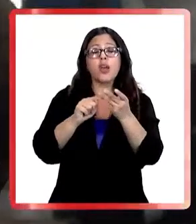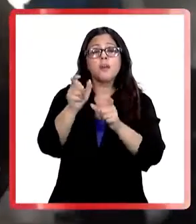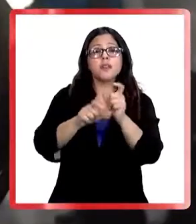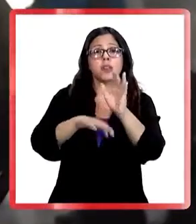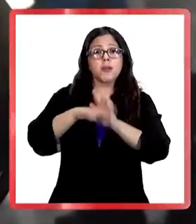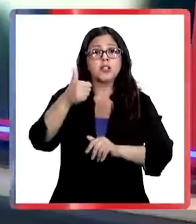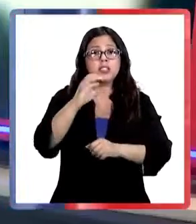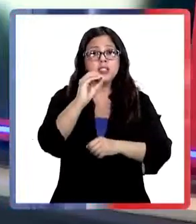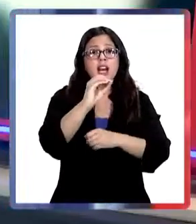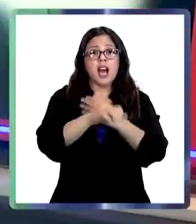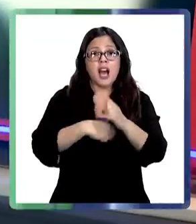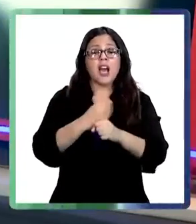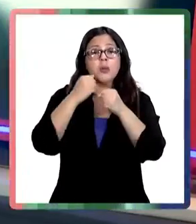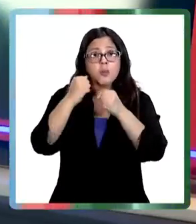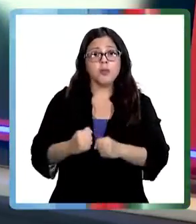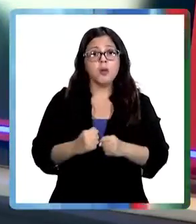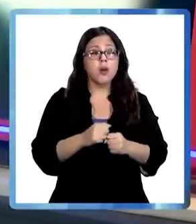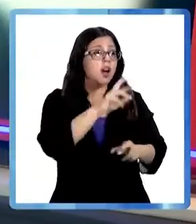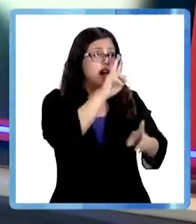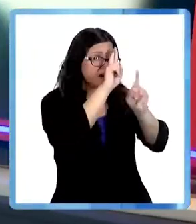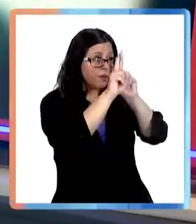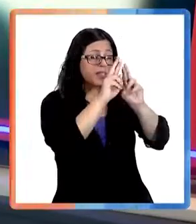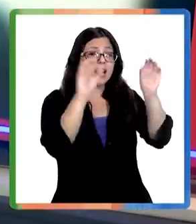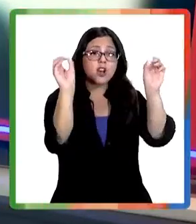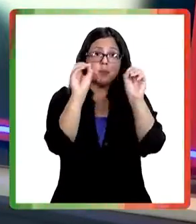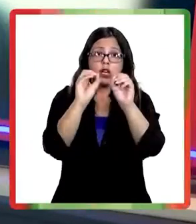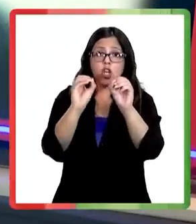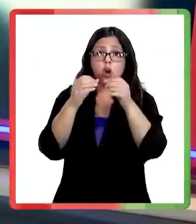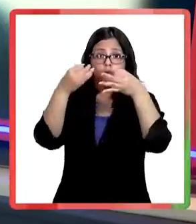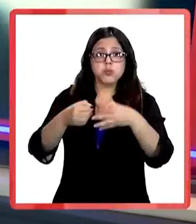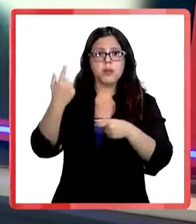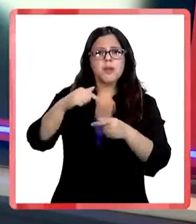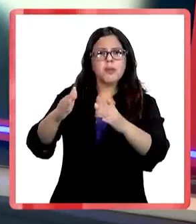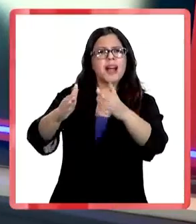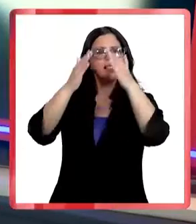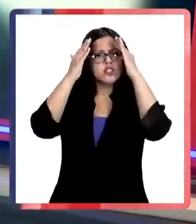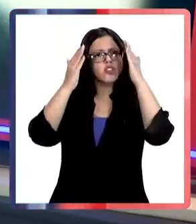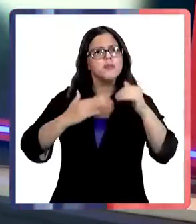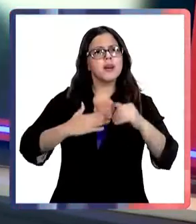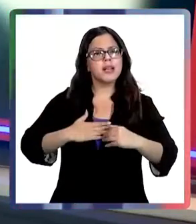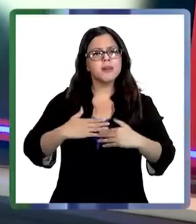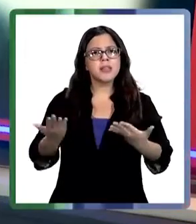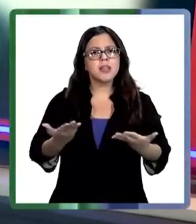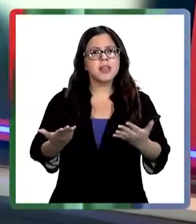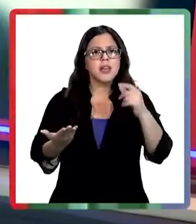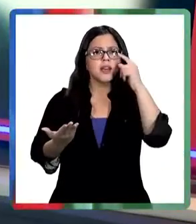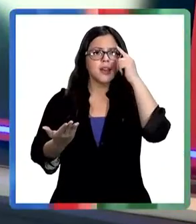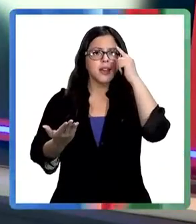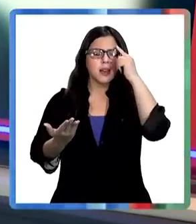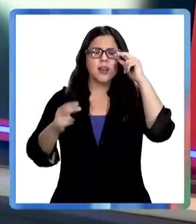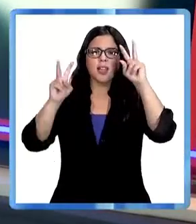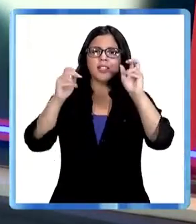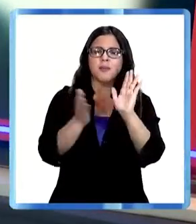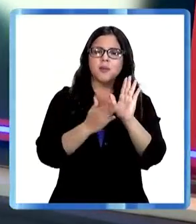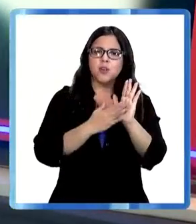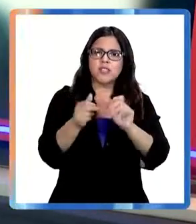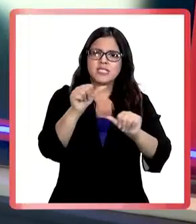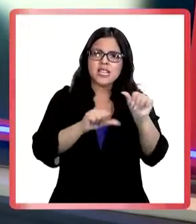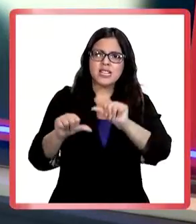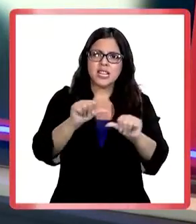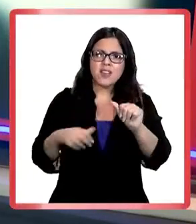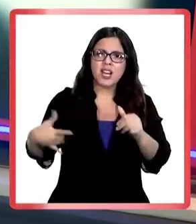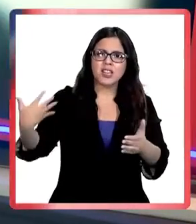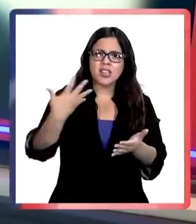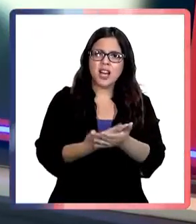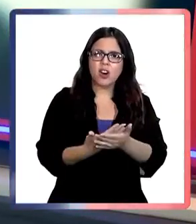duda. Tenemos que respetar las opiniones de todos, ¿verdad? Todas son legítimas, pero a mí me llama poderosamente la atención que respecto de la evidencia científica